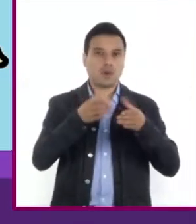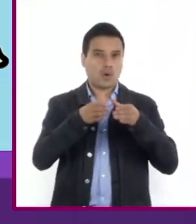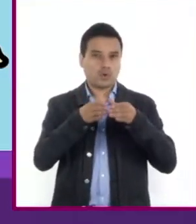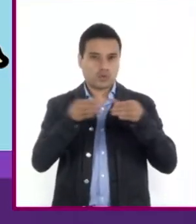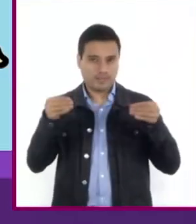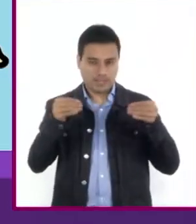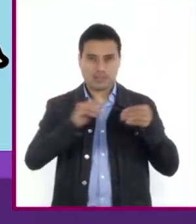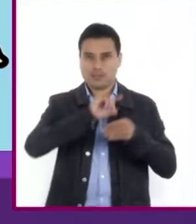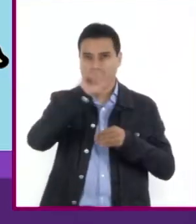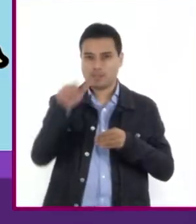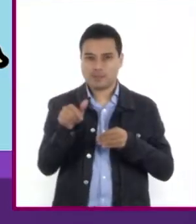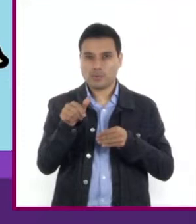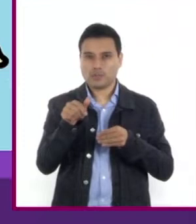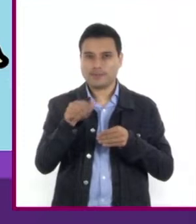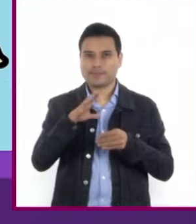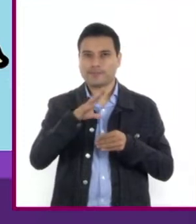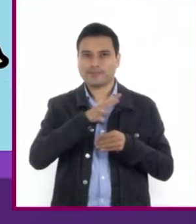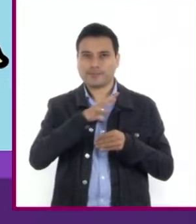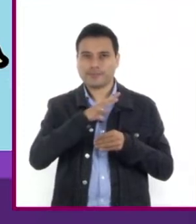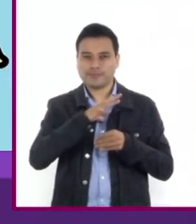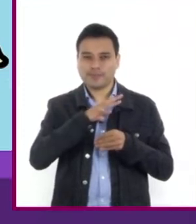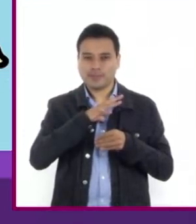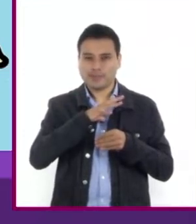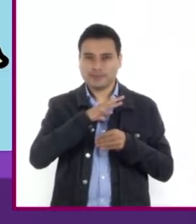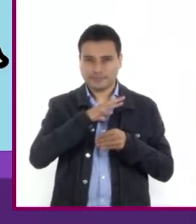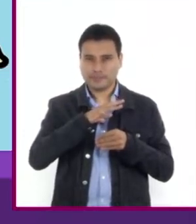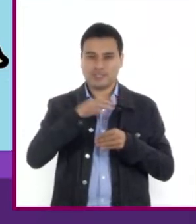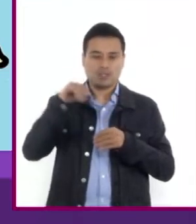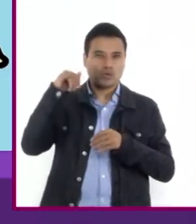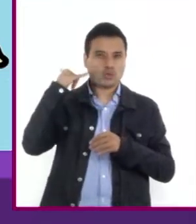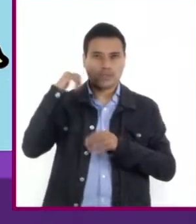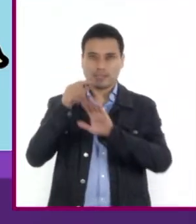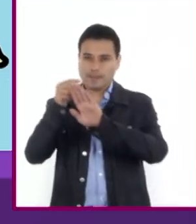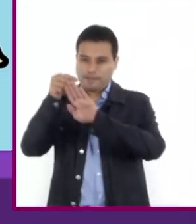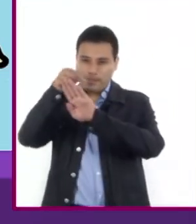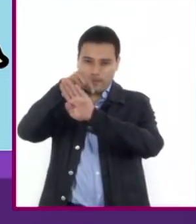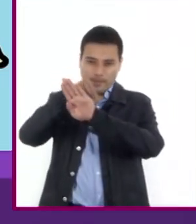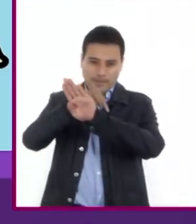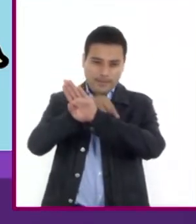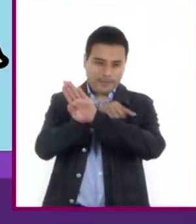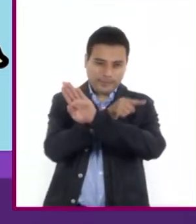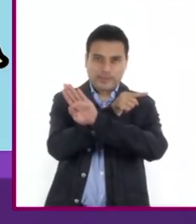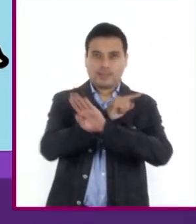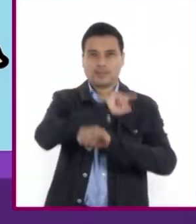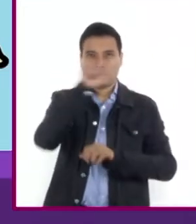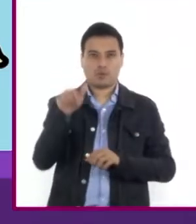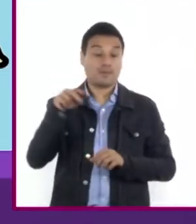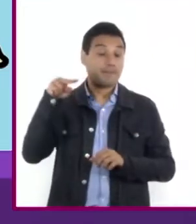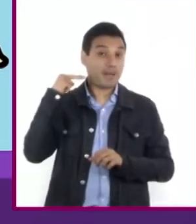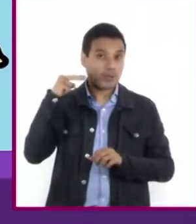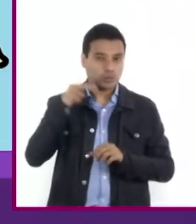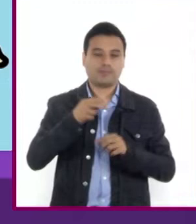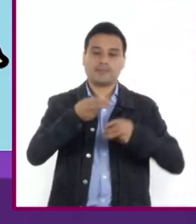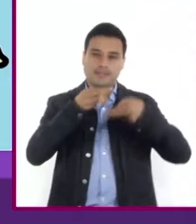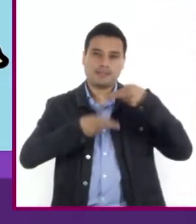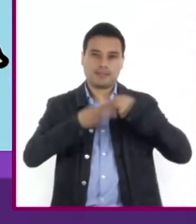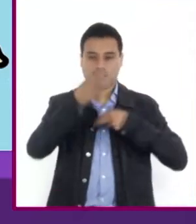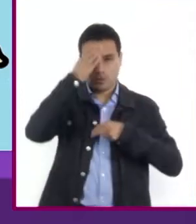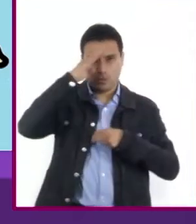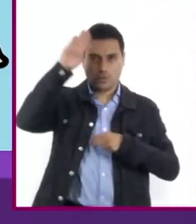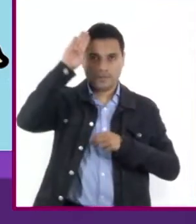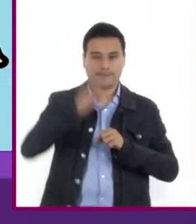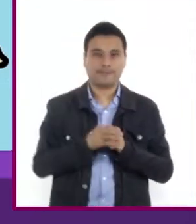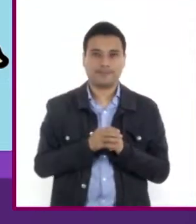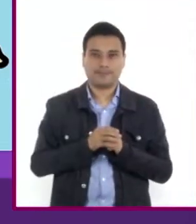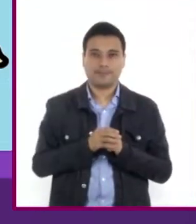y recorrió parte del litoral del Golfo de México hasta llegar a Veracruz. De ahí regresó a Cuba. Pero sin lugar